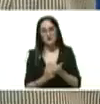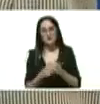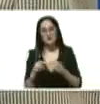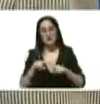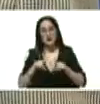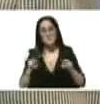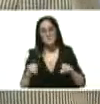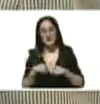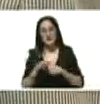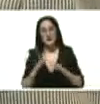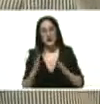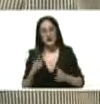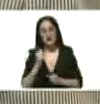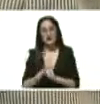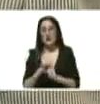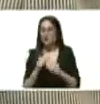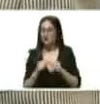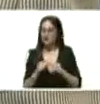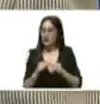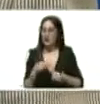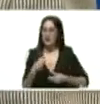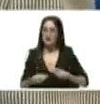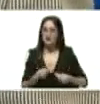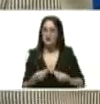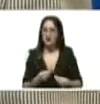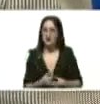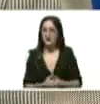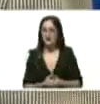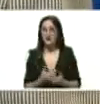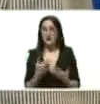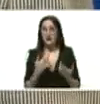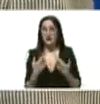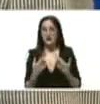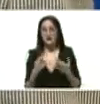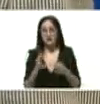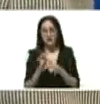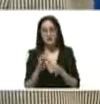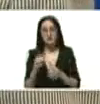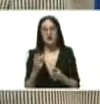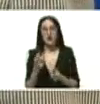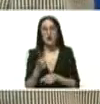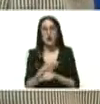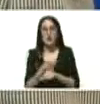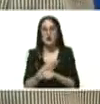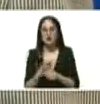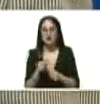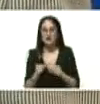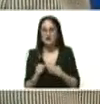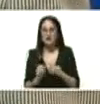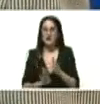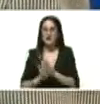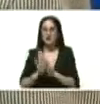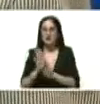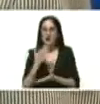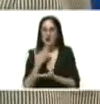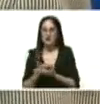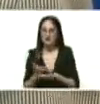trabajo se siga realizando, ya que a través de la relación que tenemos con el gobierno seguimos creciendo. Muchas